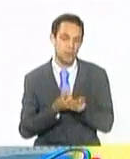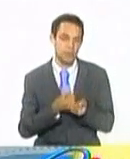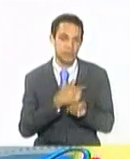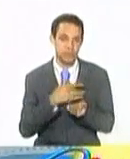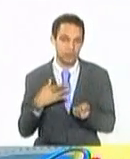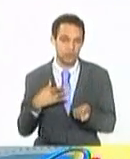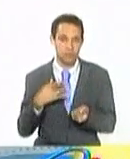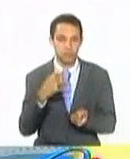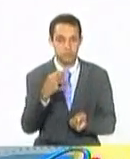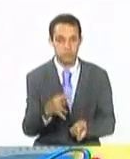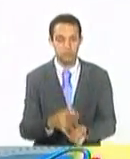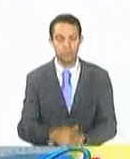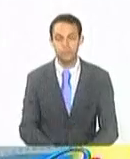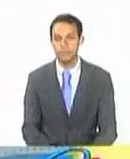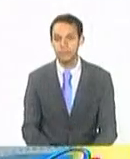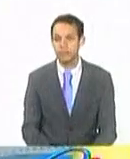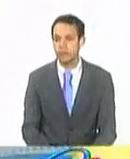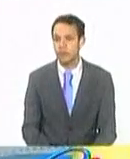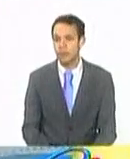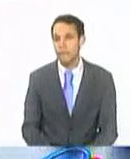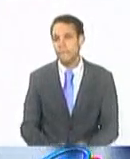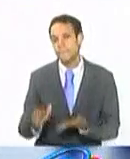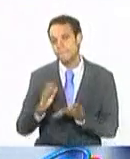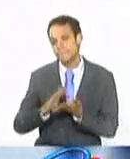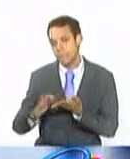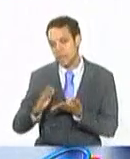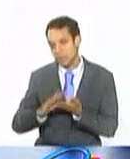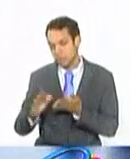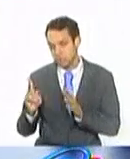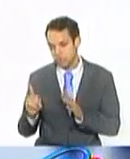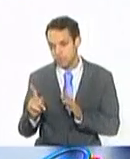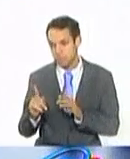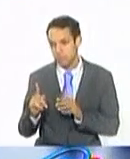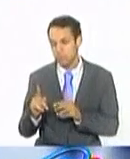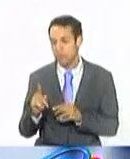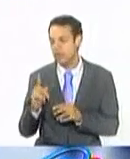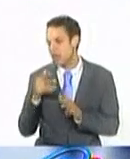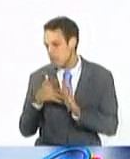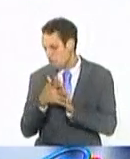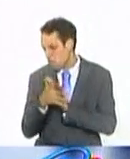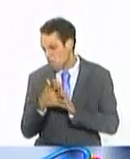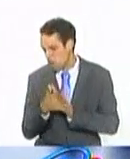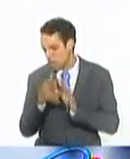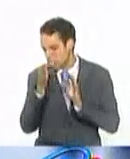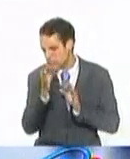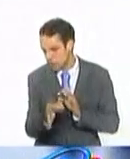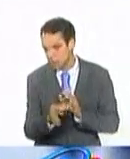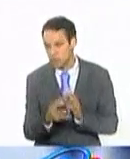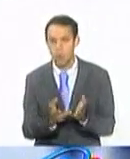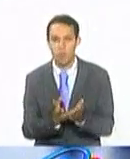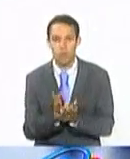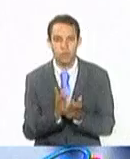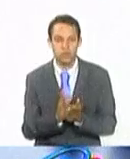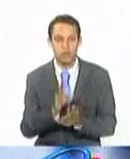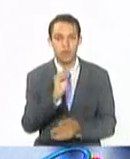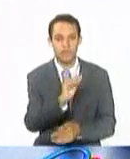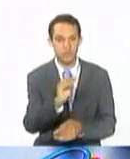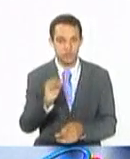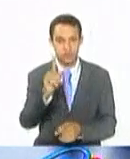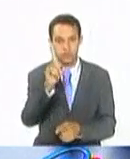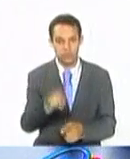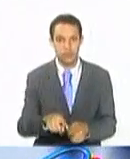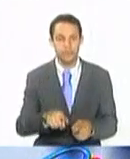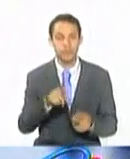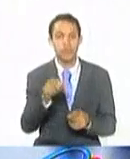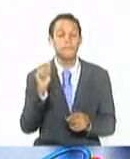su problema Y me disculpa que yo meta la cucharada aquí pero si quiero hacer una recomendación también de algo una frase